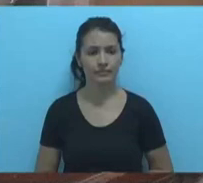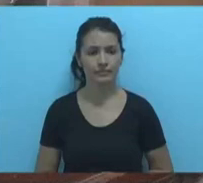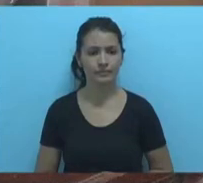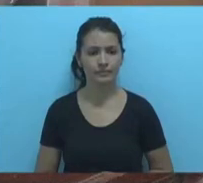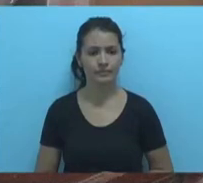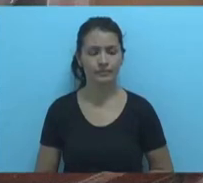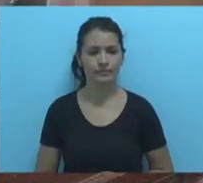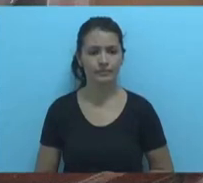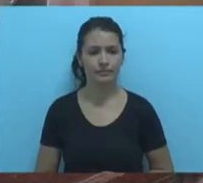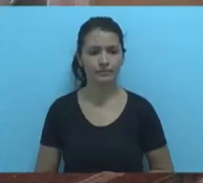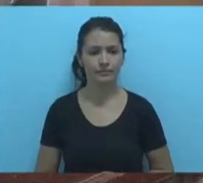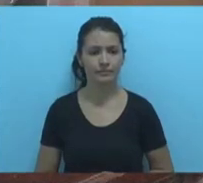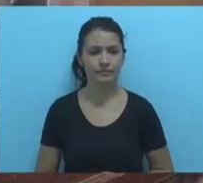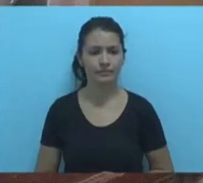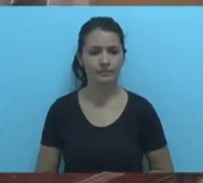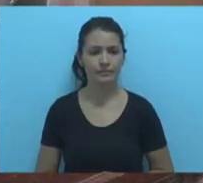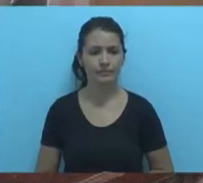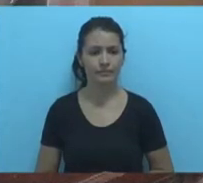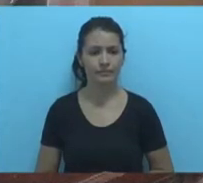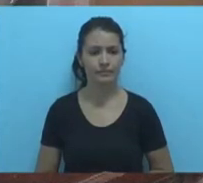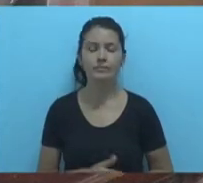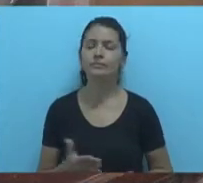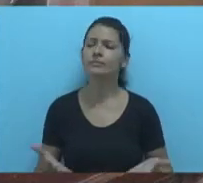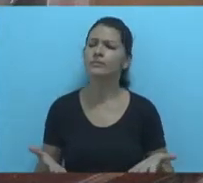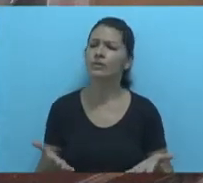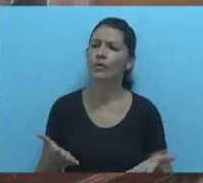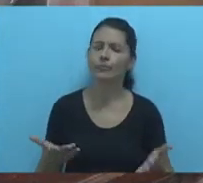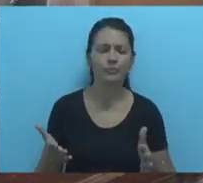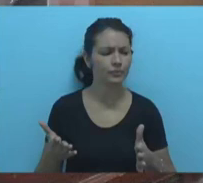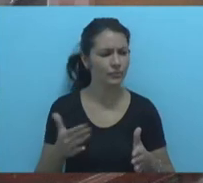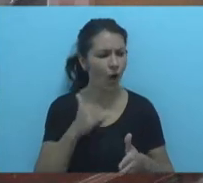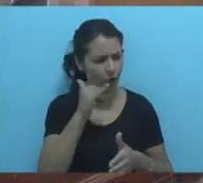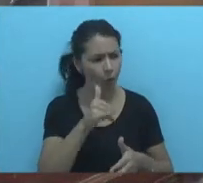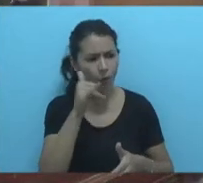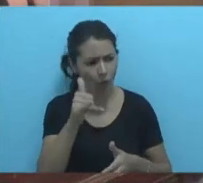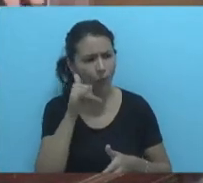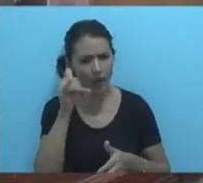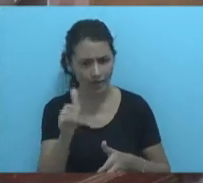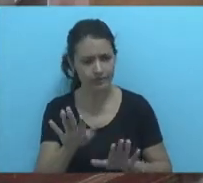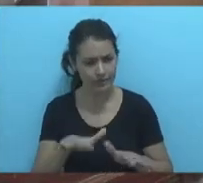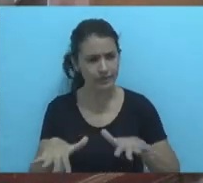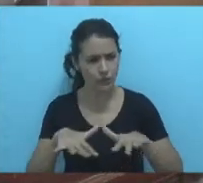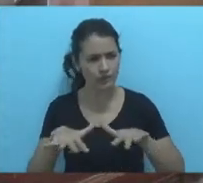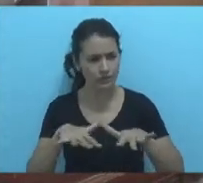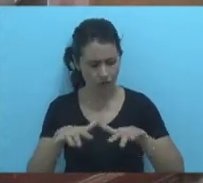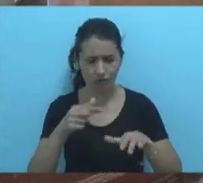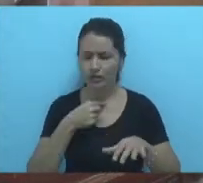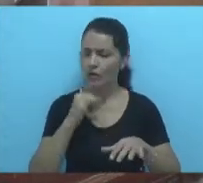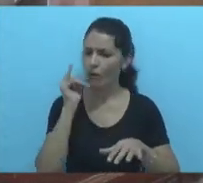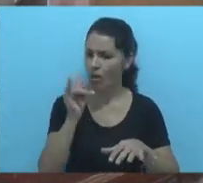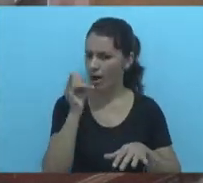Quería poner en la situación en consideración a mis pares de la